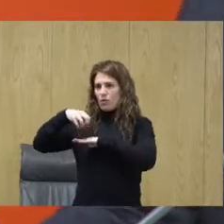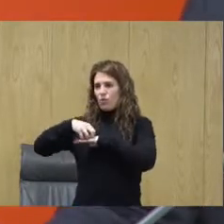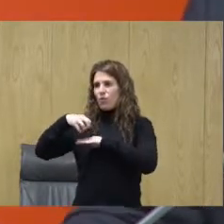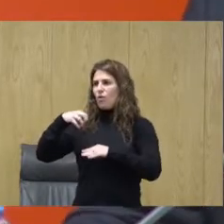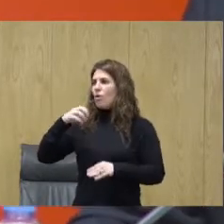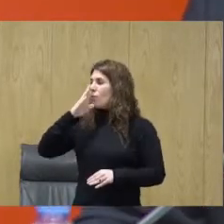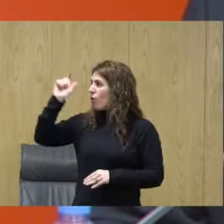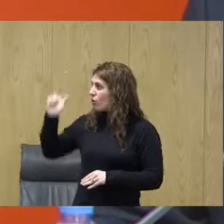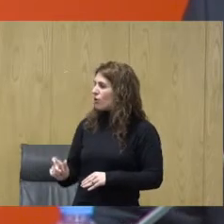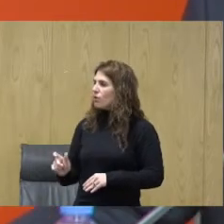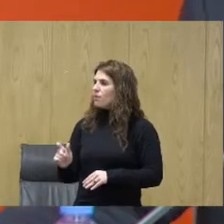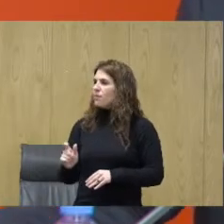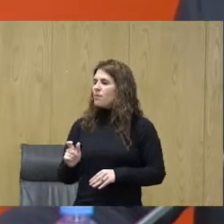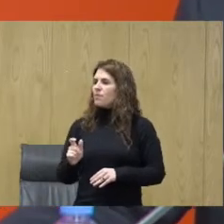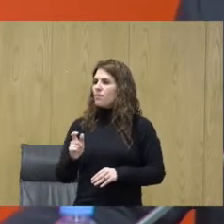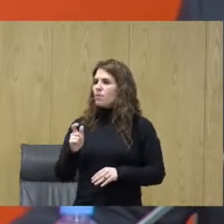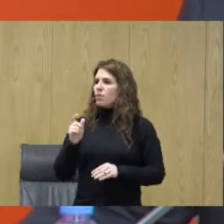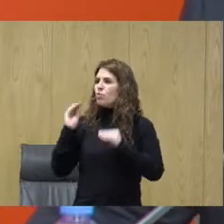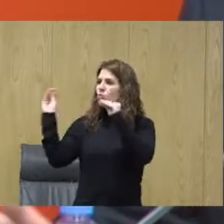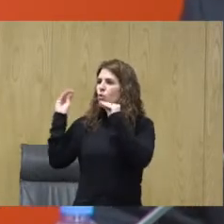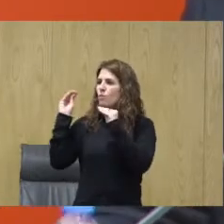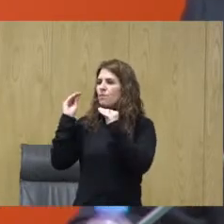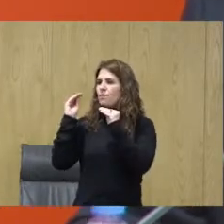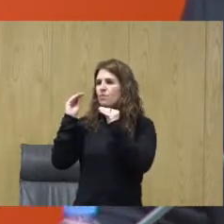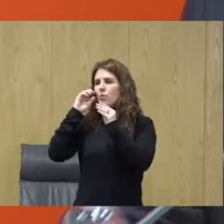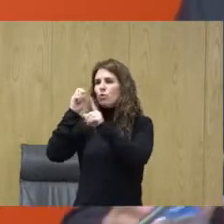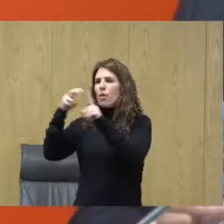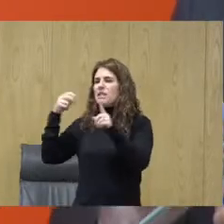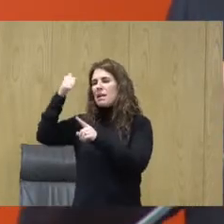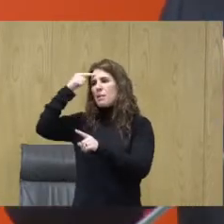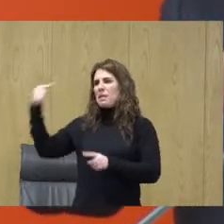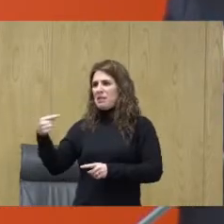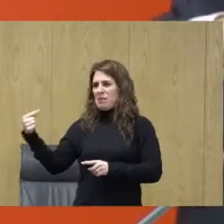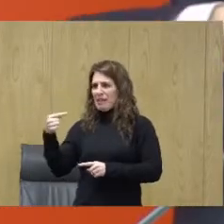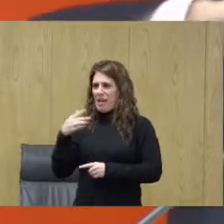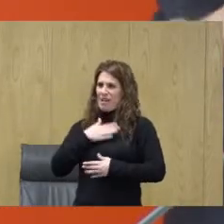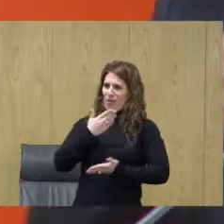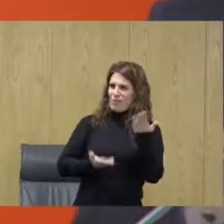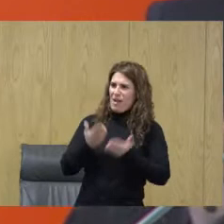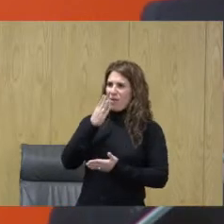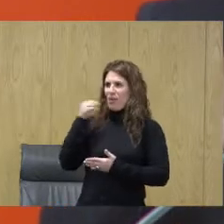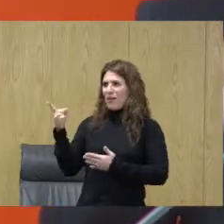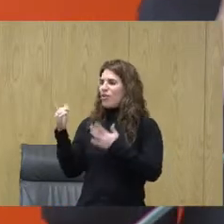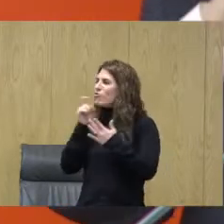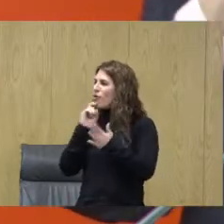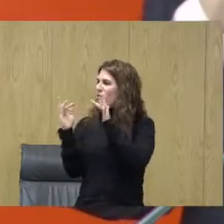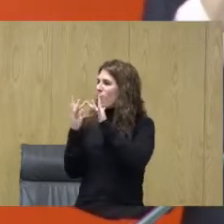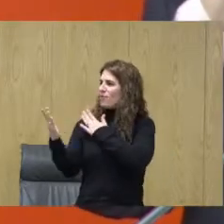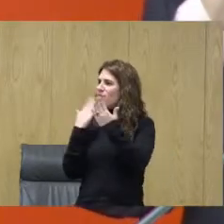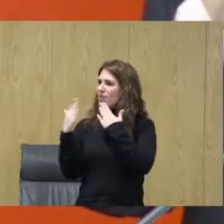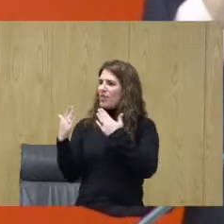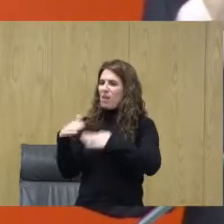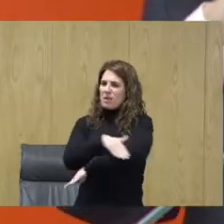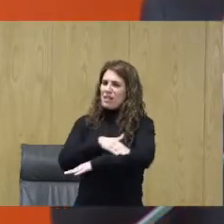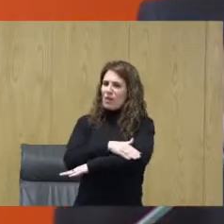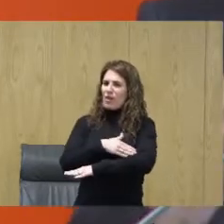que tiene una visión más pesimista que la mía de la relación de las administraciones, de los poderes públicos